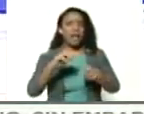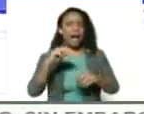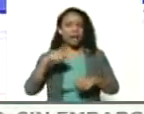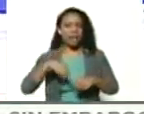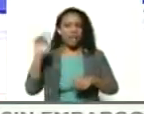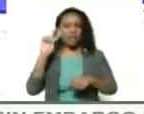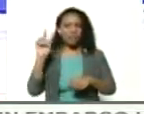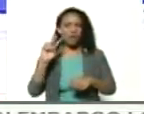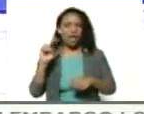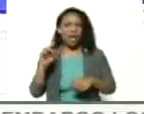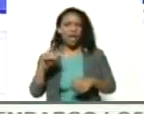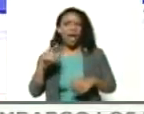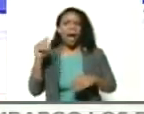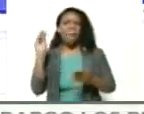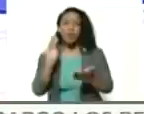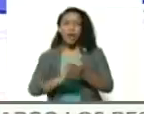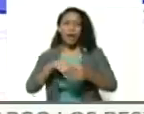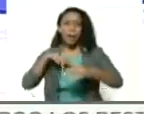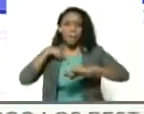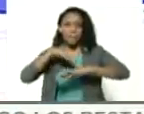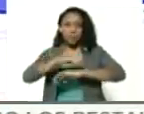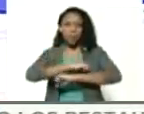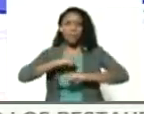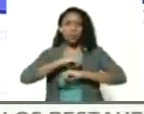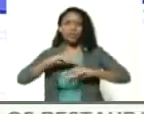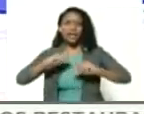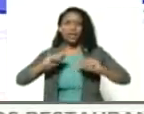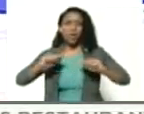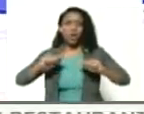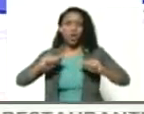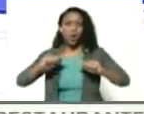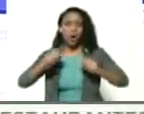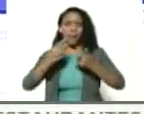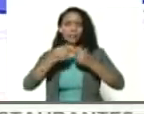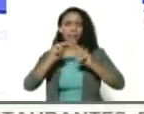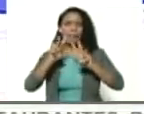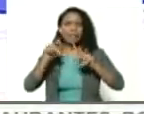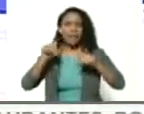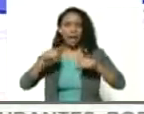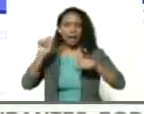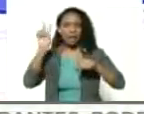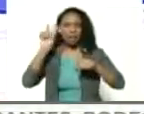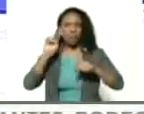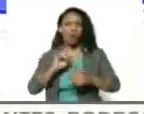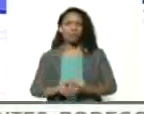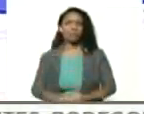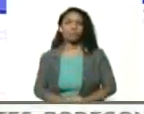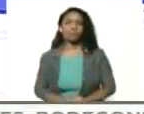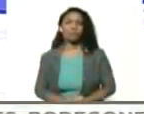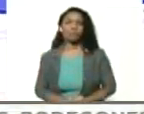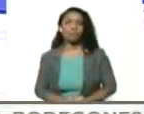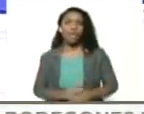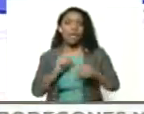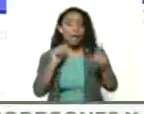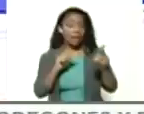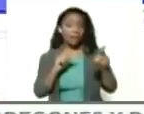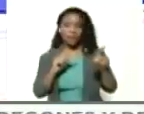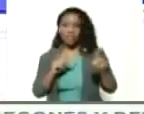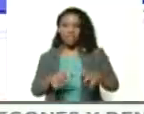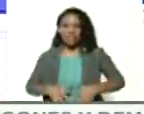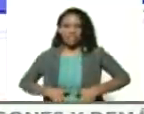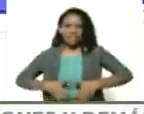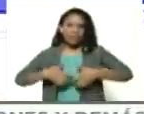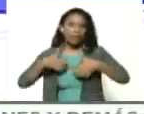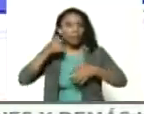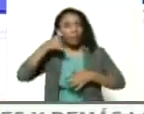poner minas en territorio de paz que es Venezuela. Eso ha indignado al pueblo de